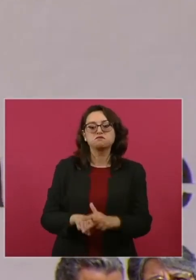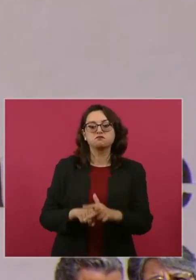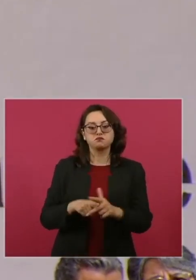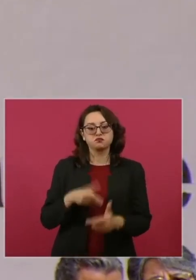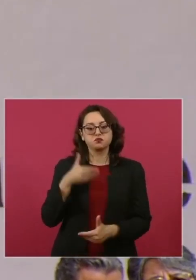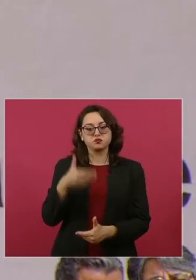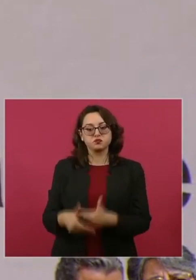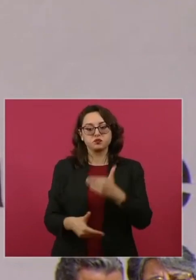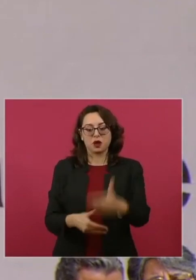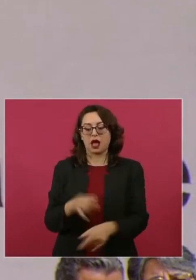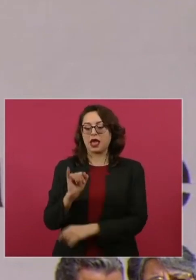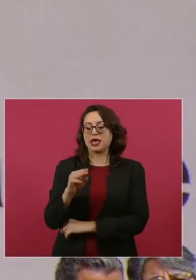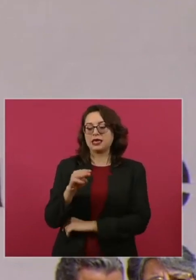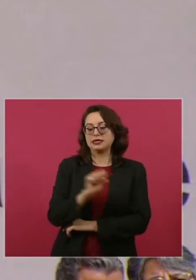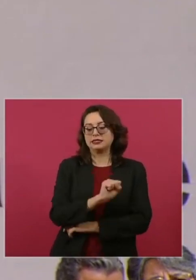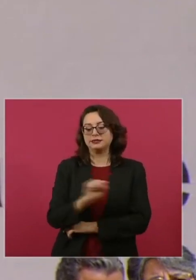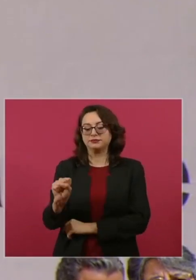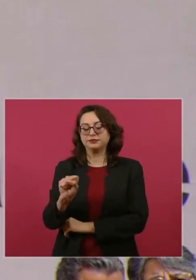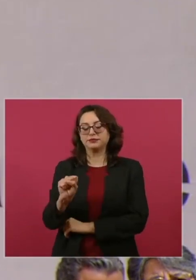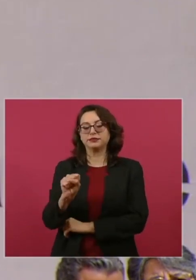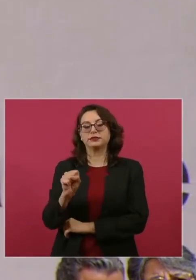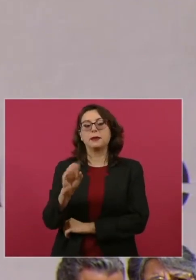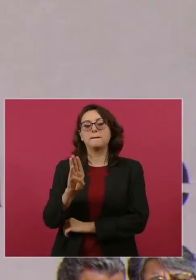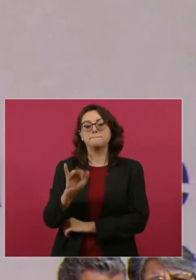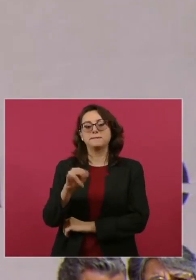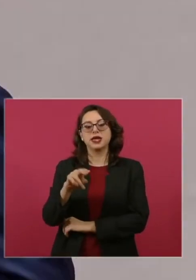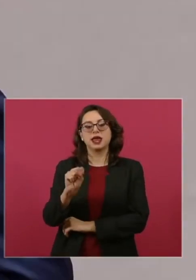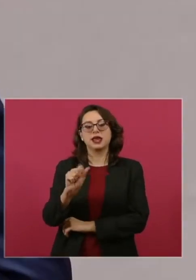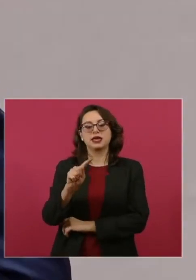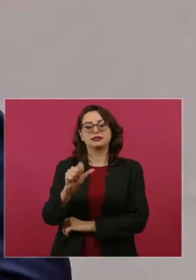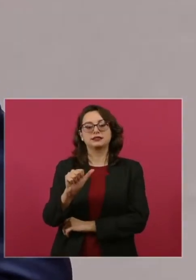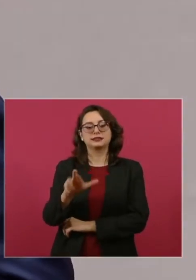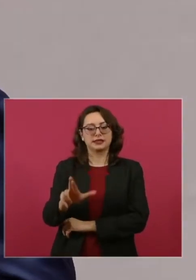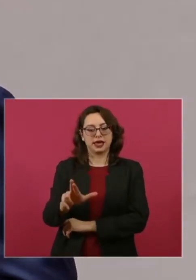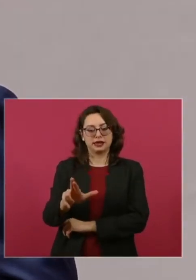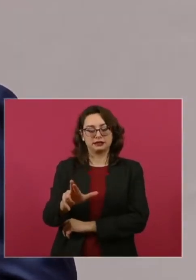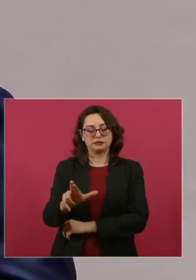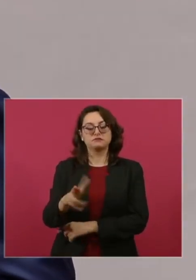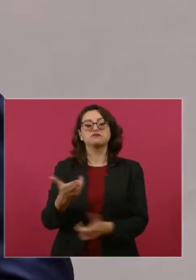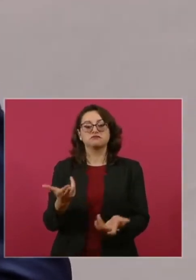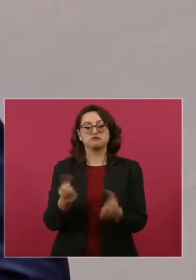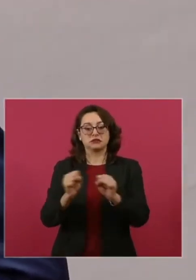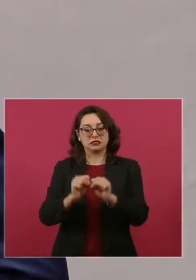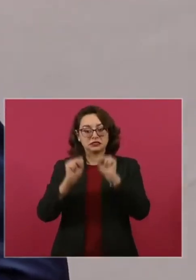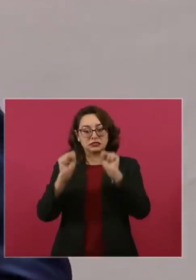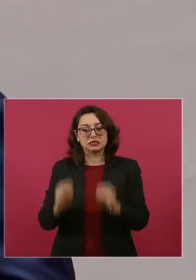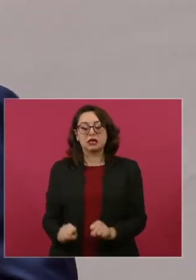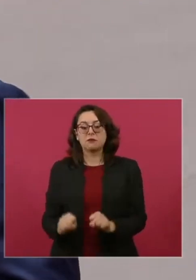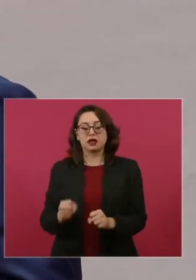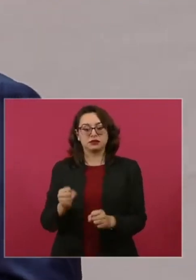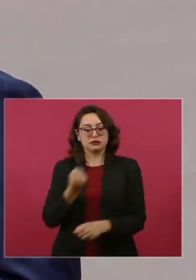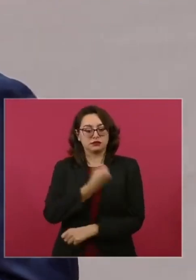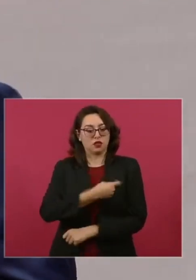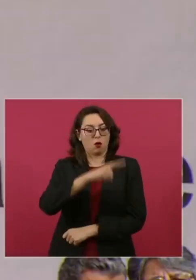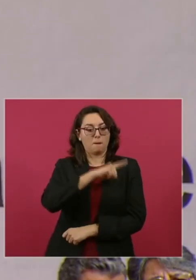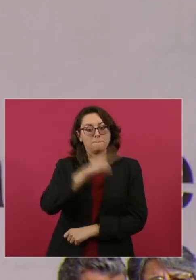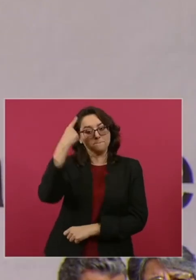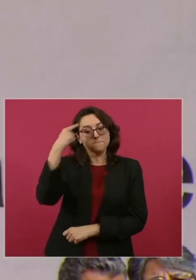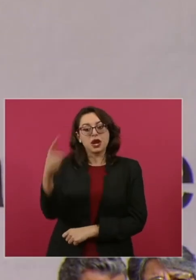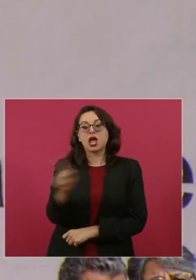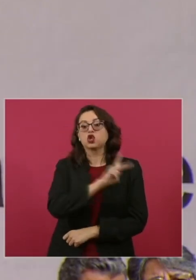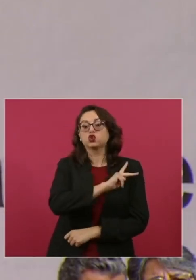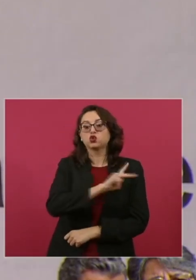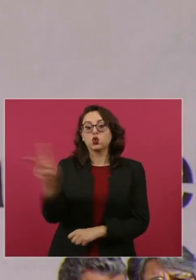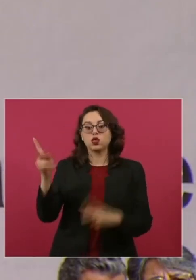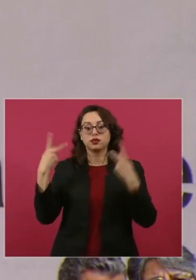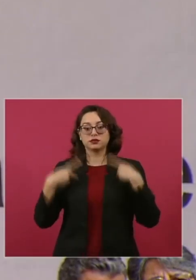process IMSS Bienestar from para IMSS, garantizar well-being sin distingos agency atención de calidad.